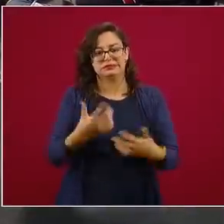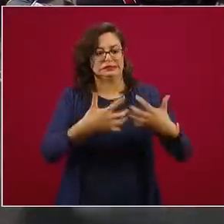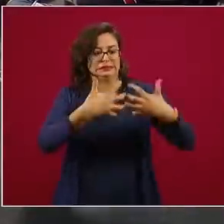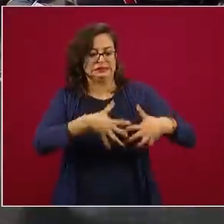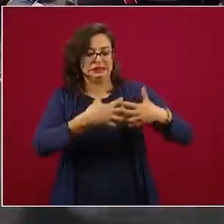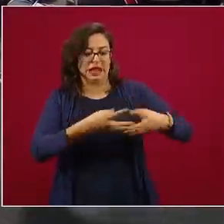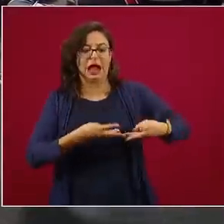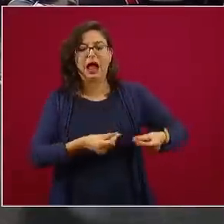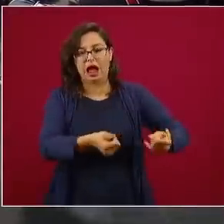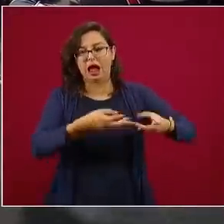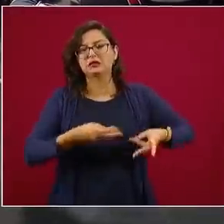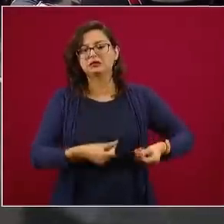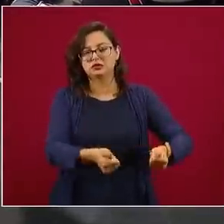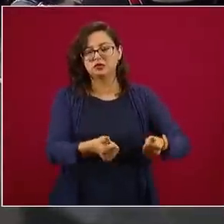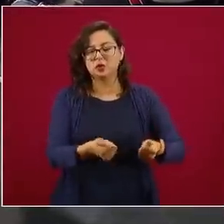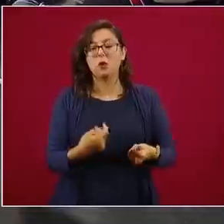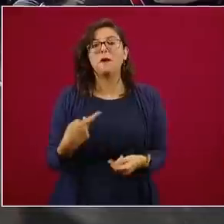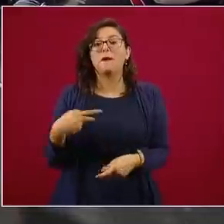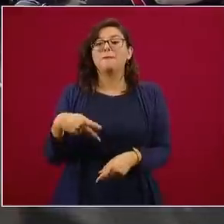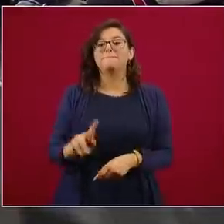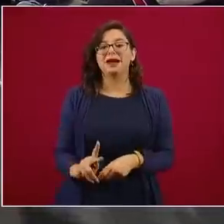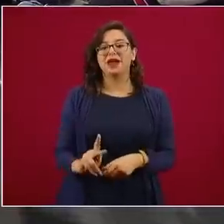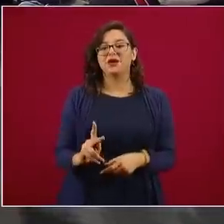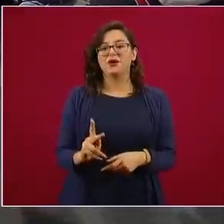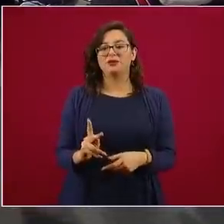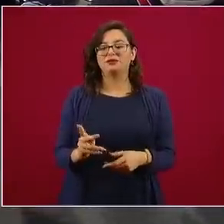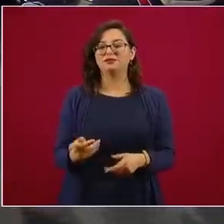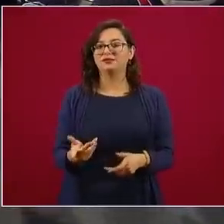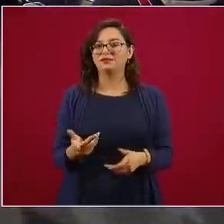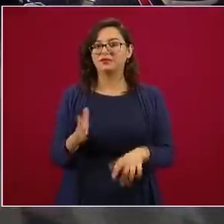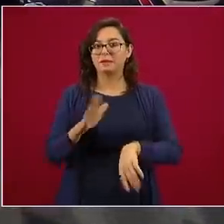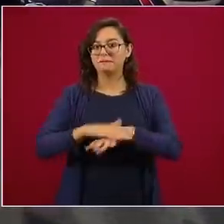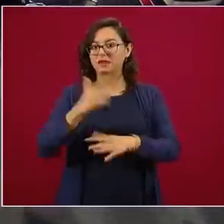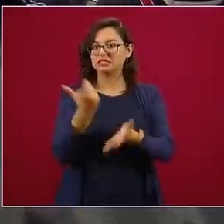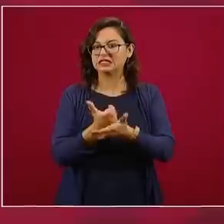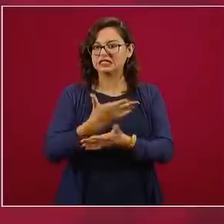pero no es una empresa que vaya a lucrar